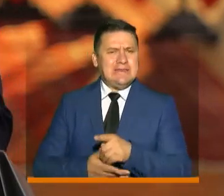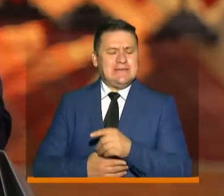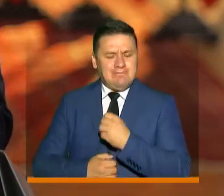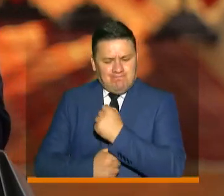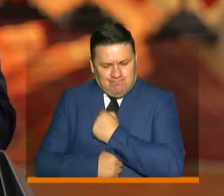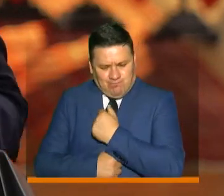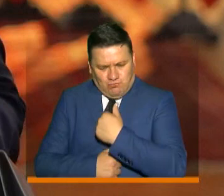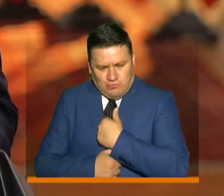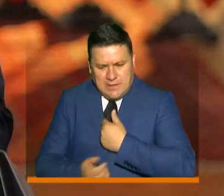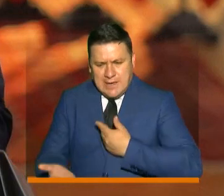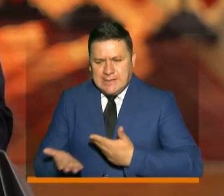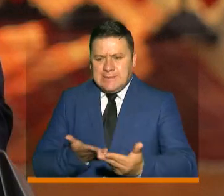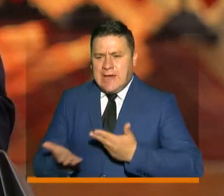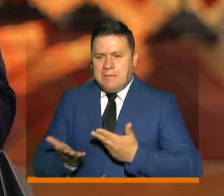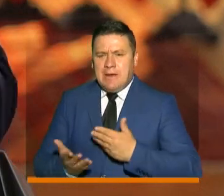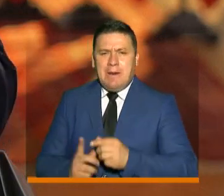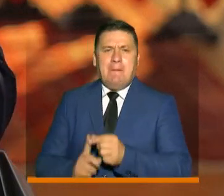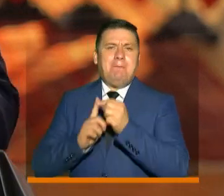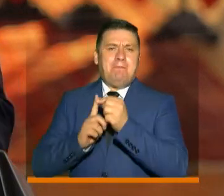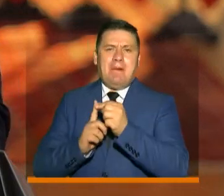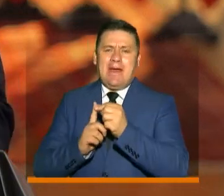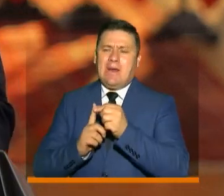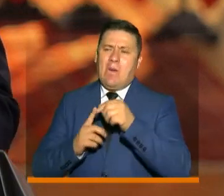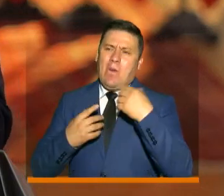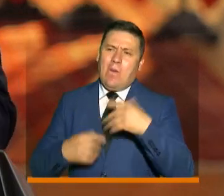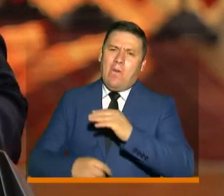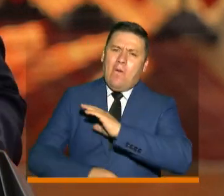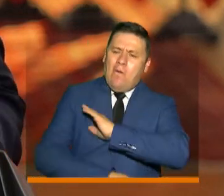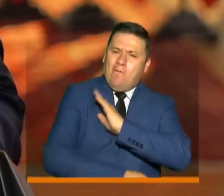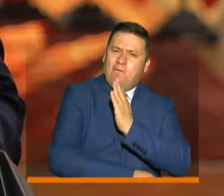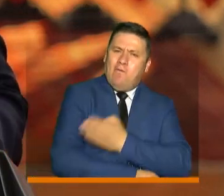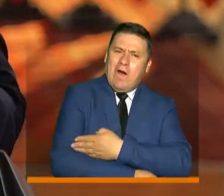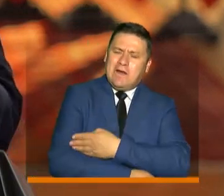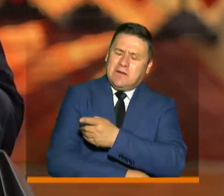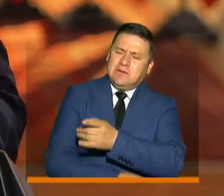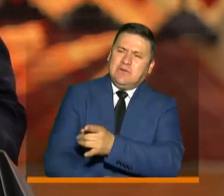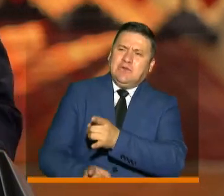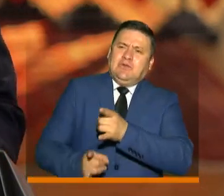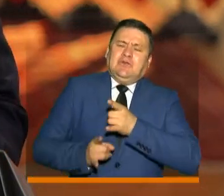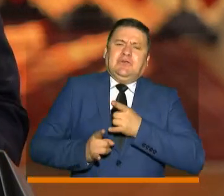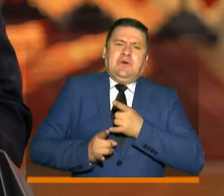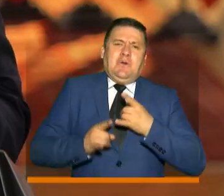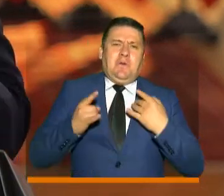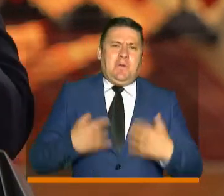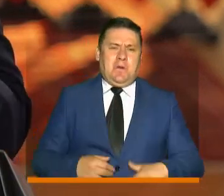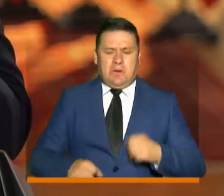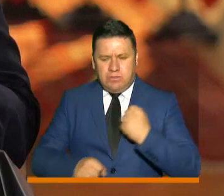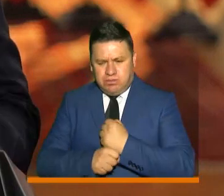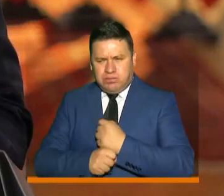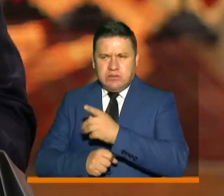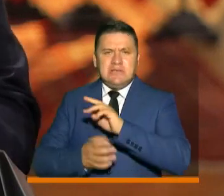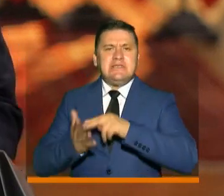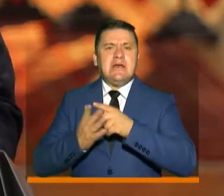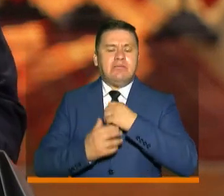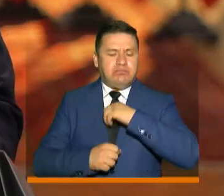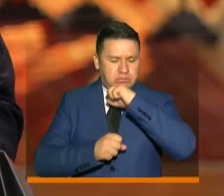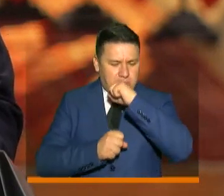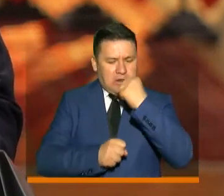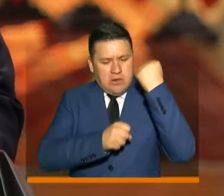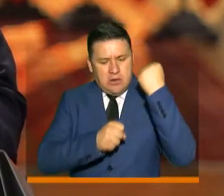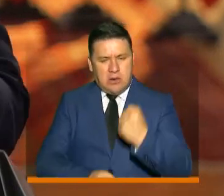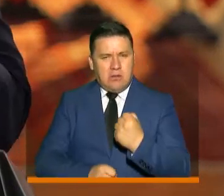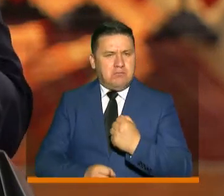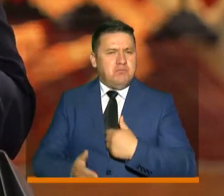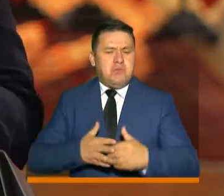vocación de servicio incomparable y su valentía siempre nos inspira al igual que su patriotismo inagotable